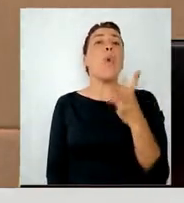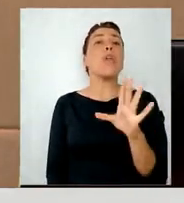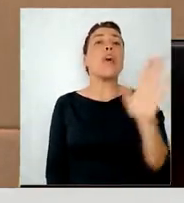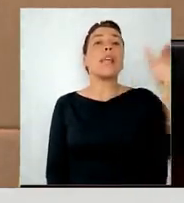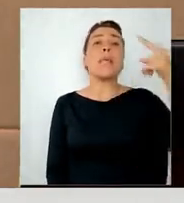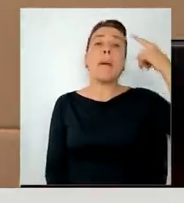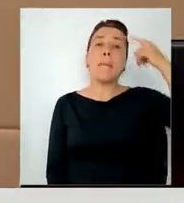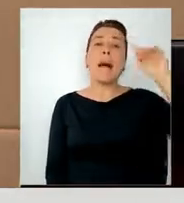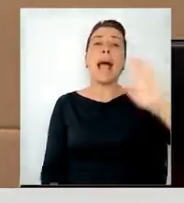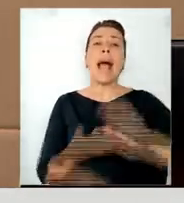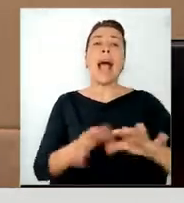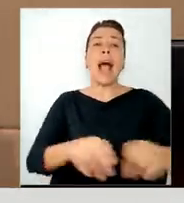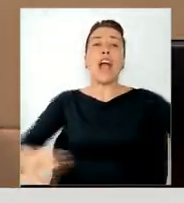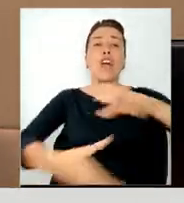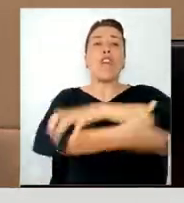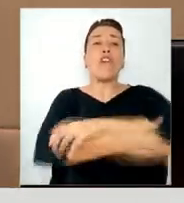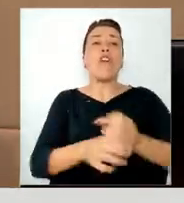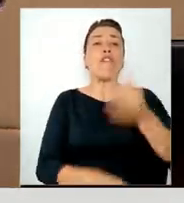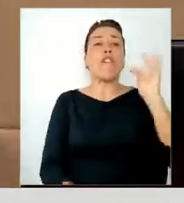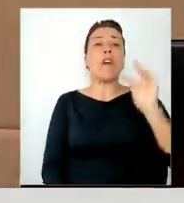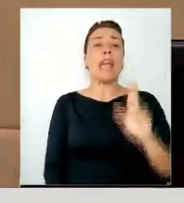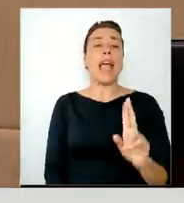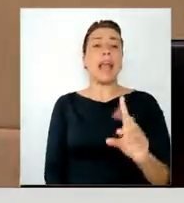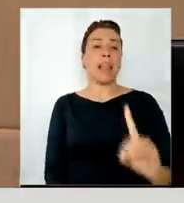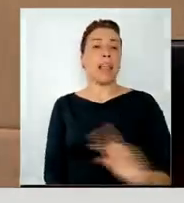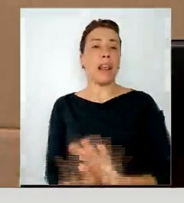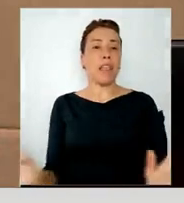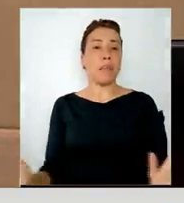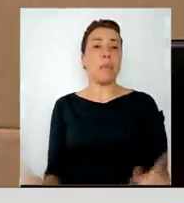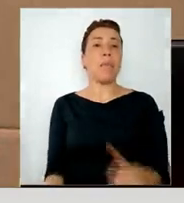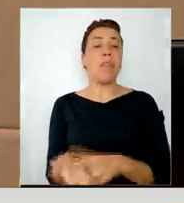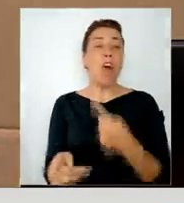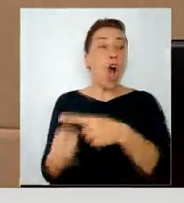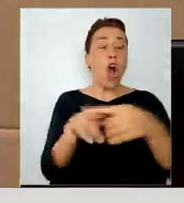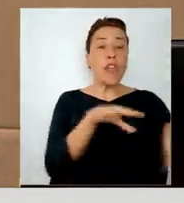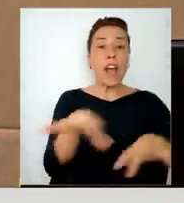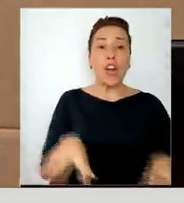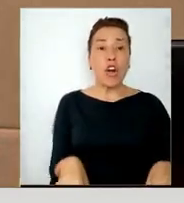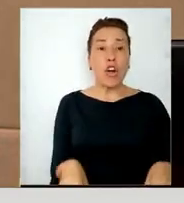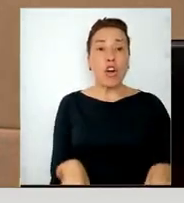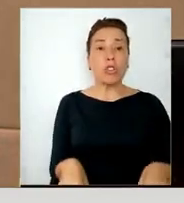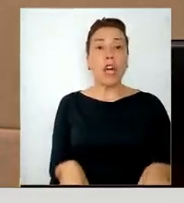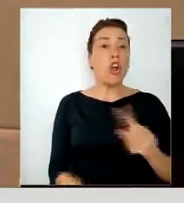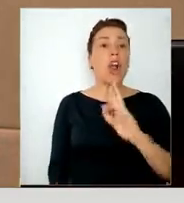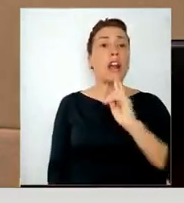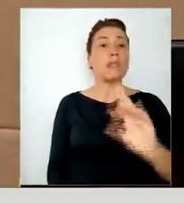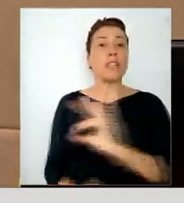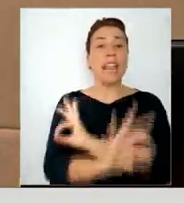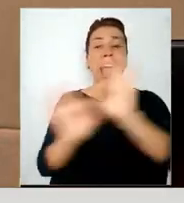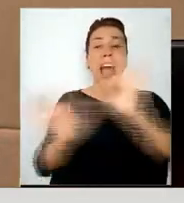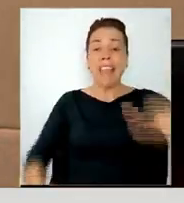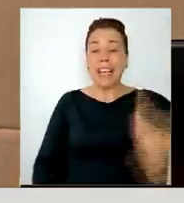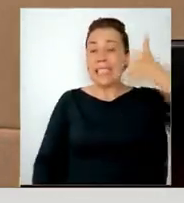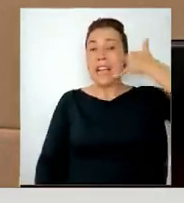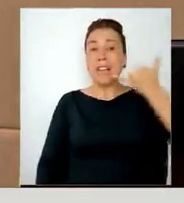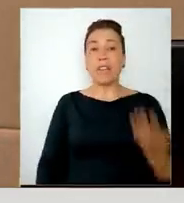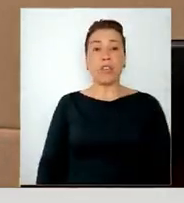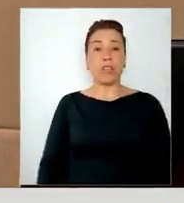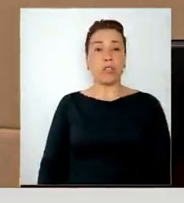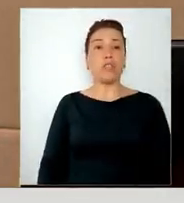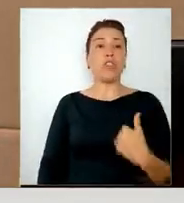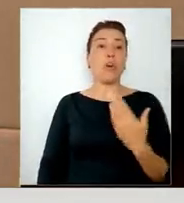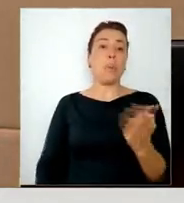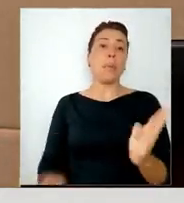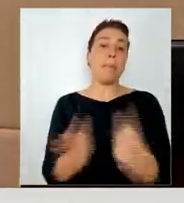convenio con fundaciones de revolución democrática porque la verdad que para otro tipo de cosas no contestan ni siquiera el teléfono entonces presidente yo le pido por favor por su